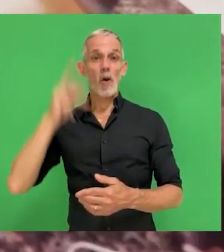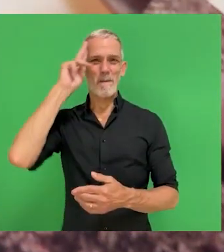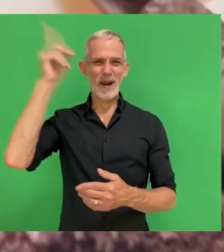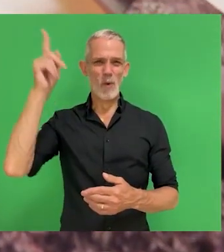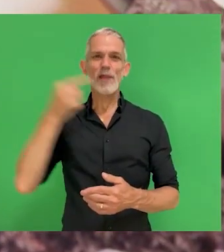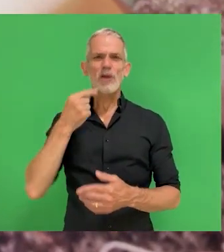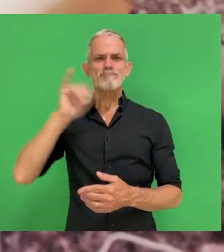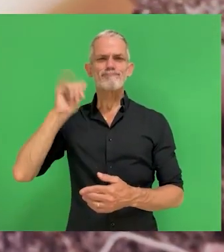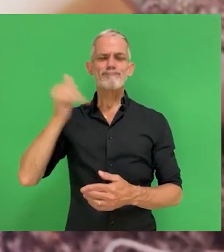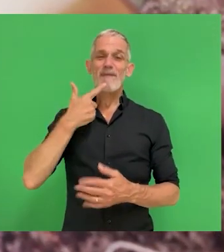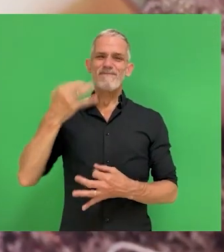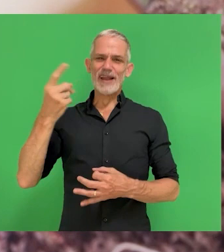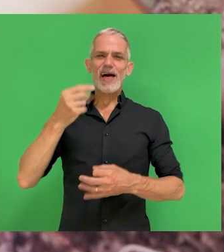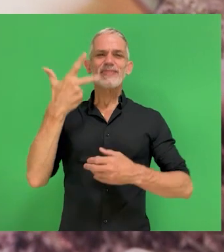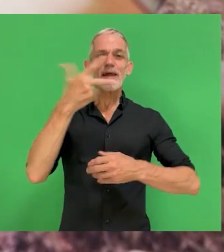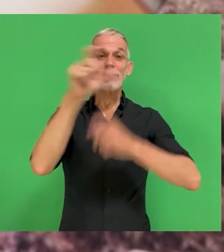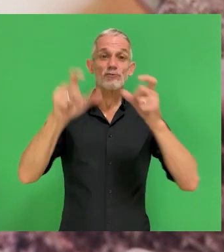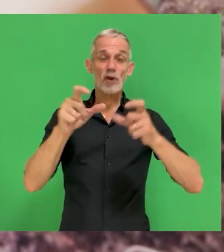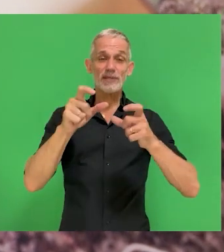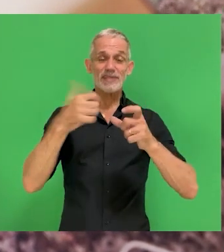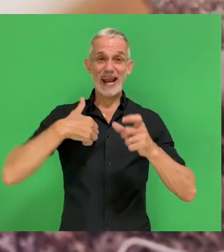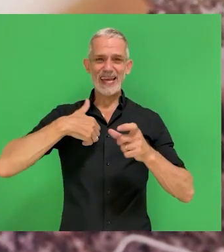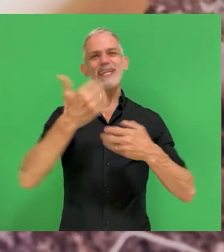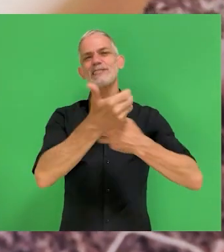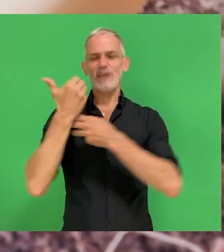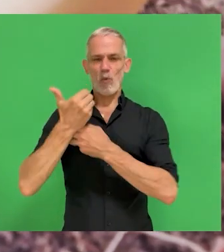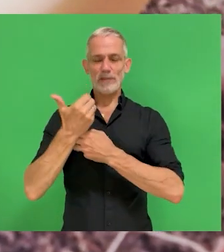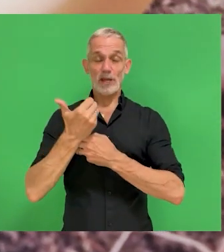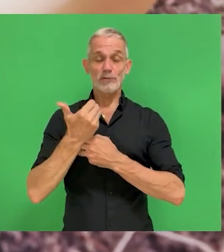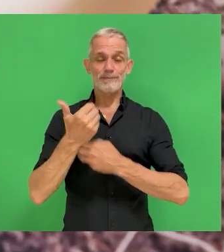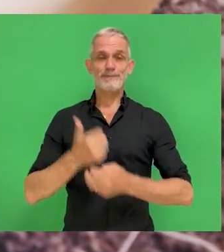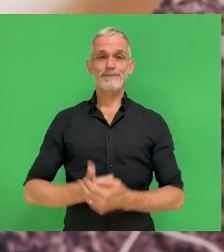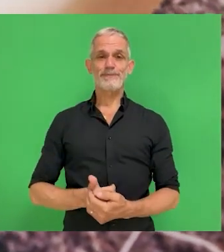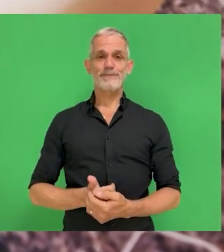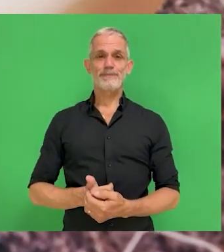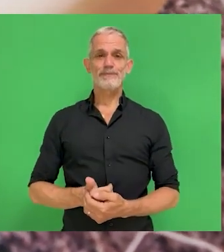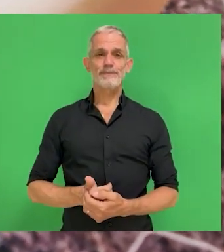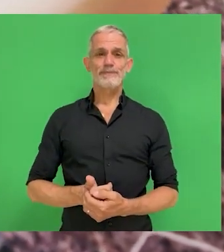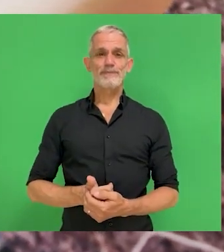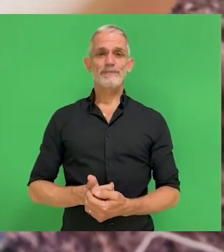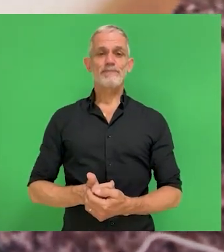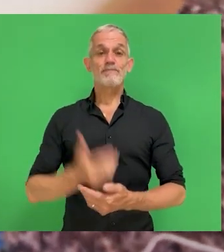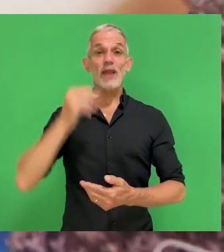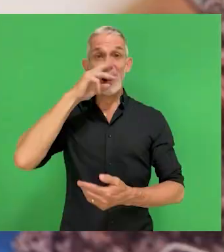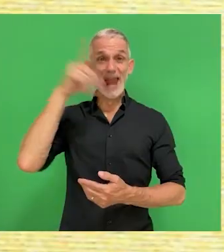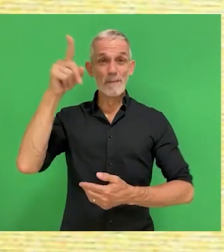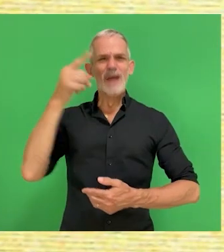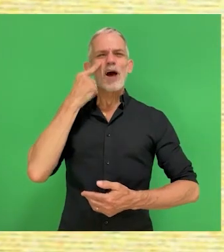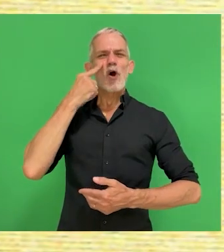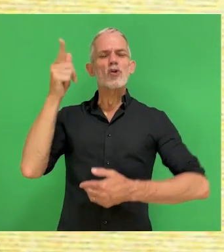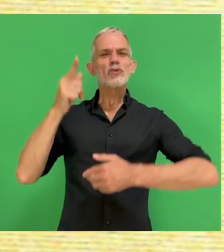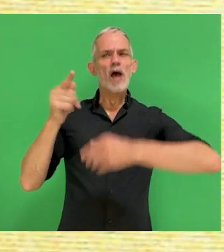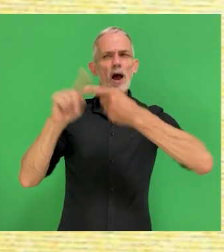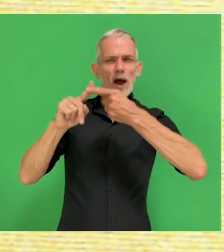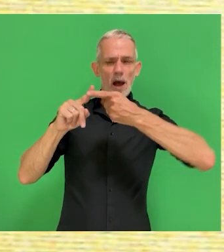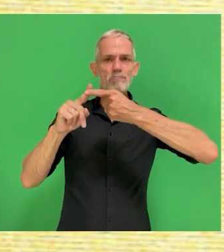admitió el secuestro de 3 argentinos. Sigue pasando los folios plásticos de la carpeta. En La Plata conocí, esta vez